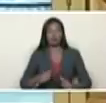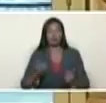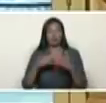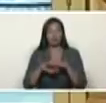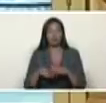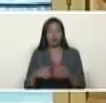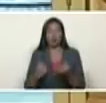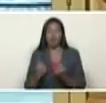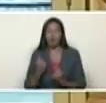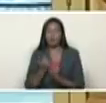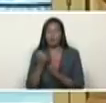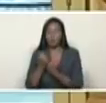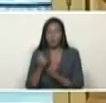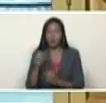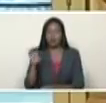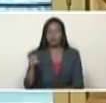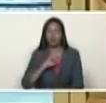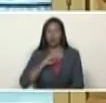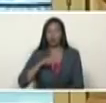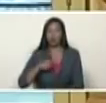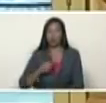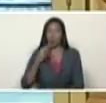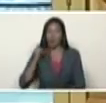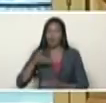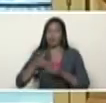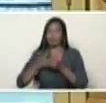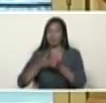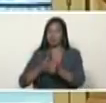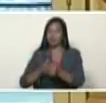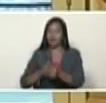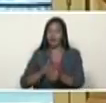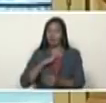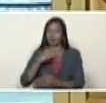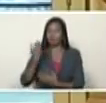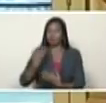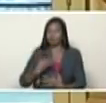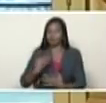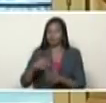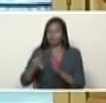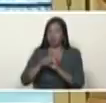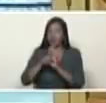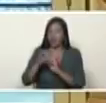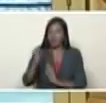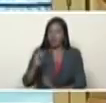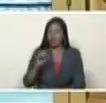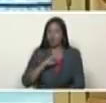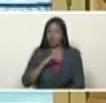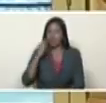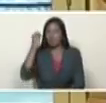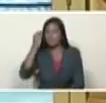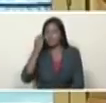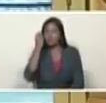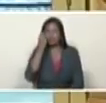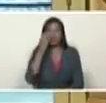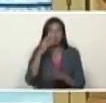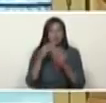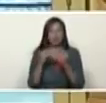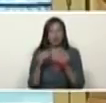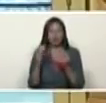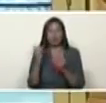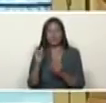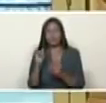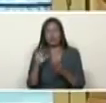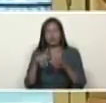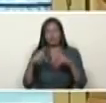Estado. Nosotros tenemos un liderazgo legítimo. Eso es lo que deben analizar en New York Times, el